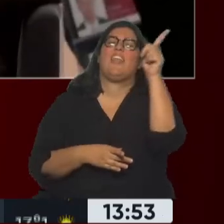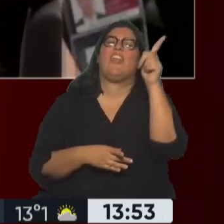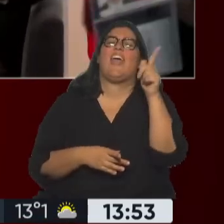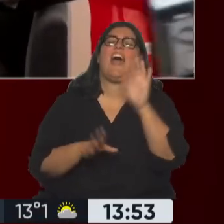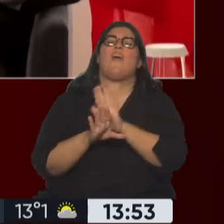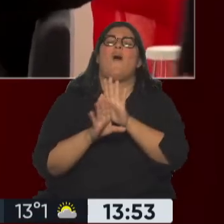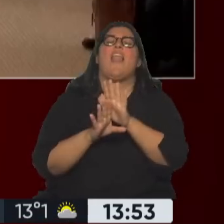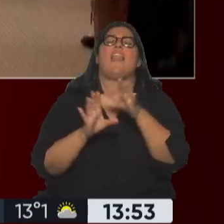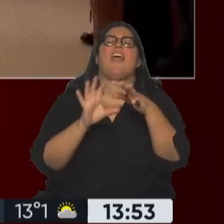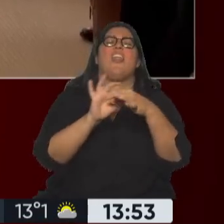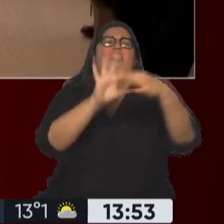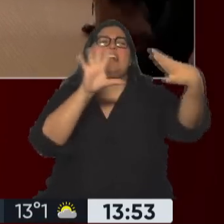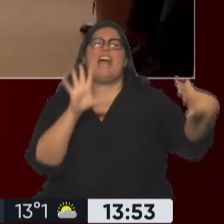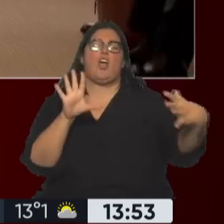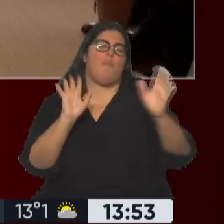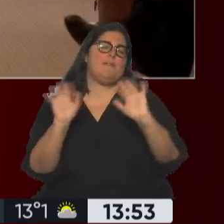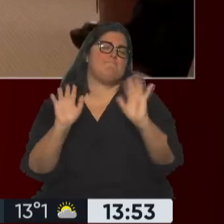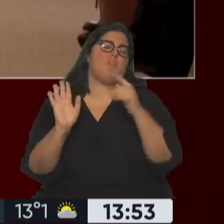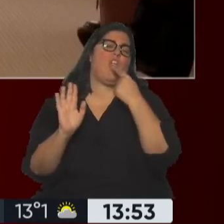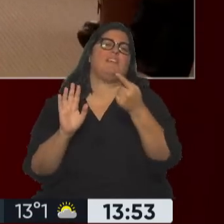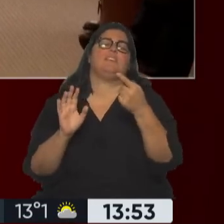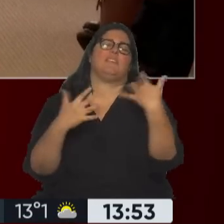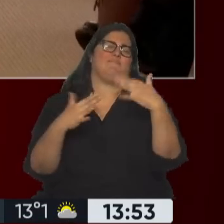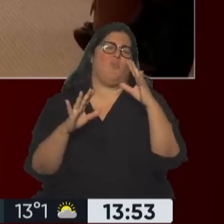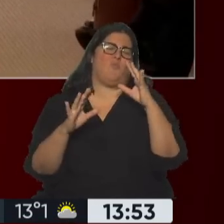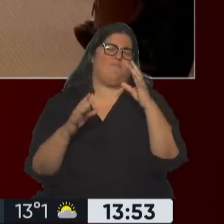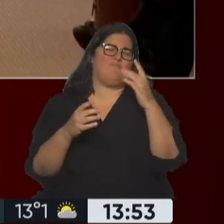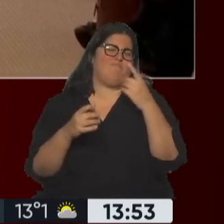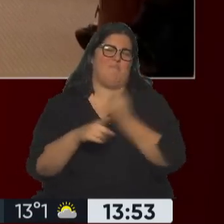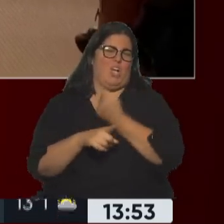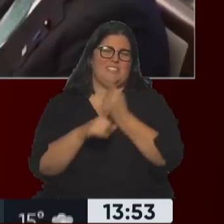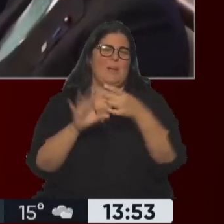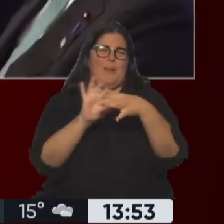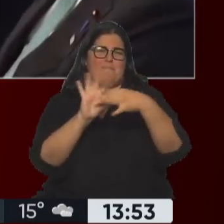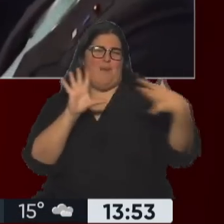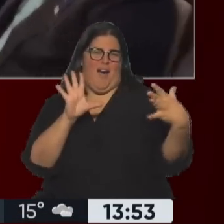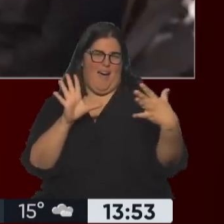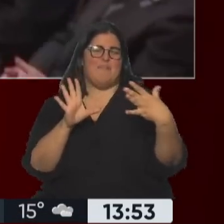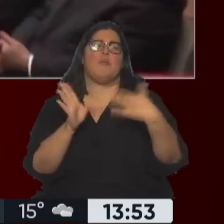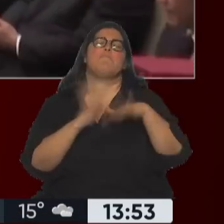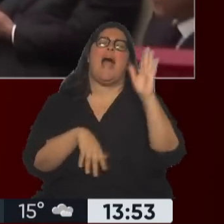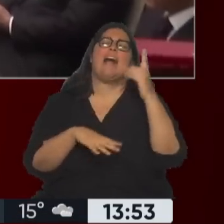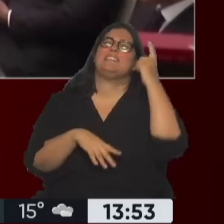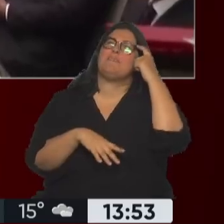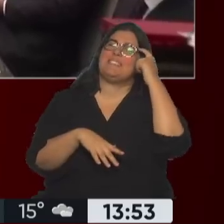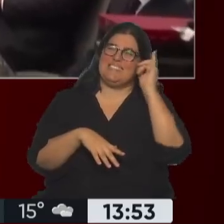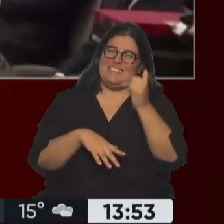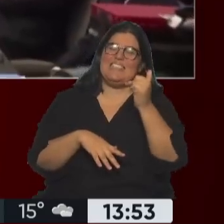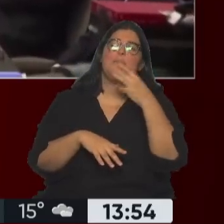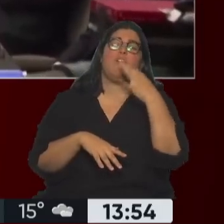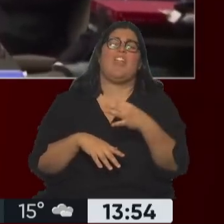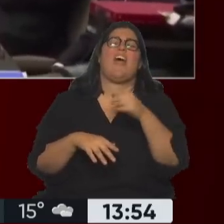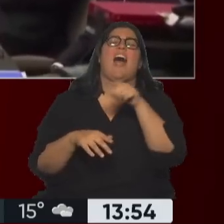¿no? Ya Occidente empieza a decir, bueno, sería demasiado costoso, es muy inviable hablar del desacople, es algo más más de lo académico, no tanto de una agenda de los